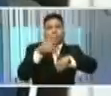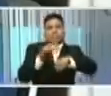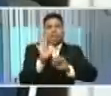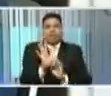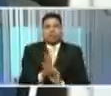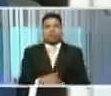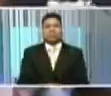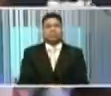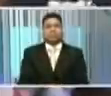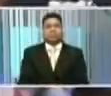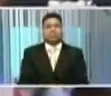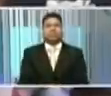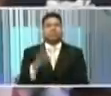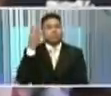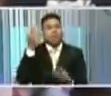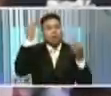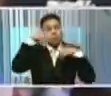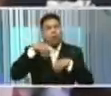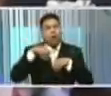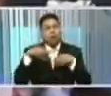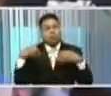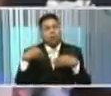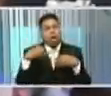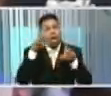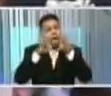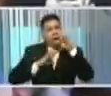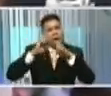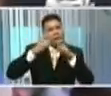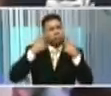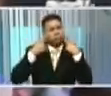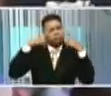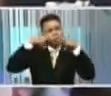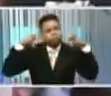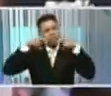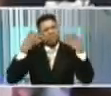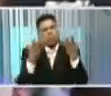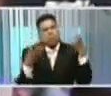Yo estoy de acuerdo que la estudiemos para ver cuáles serían los elementos componentes.